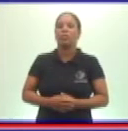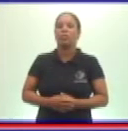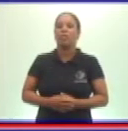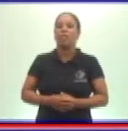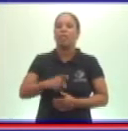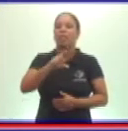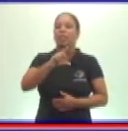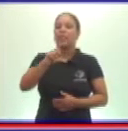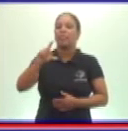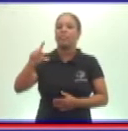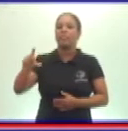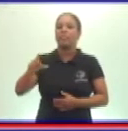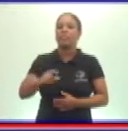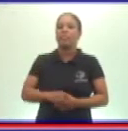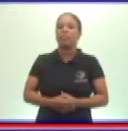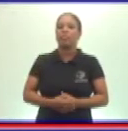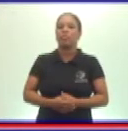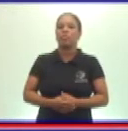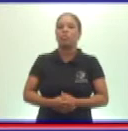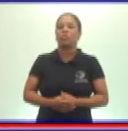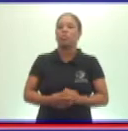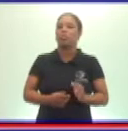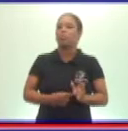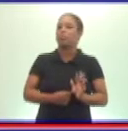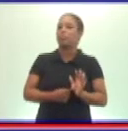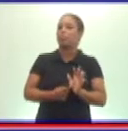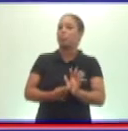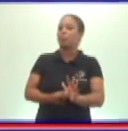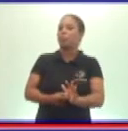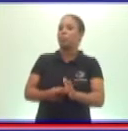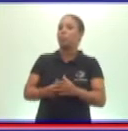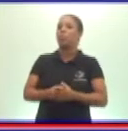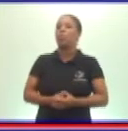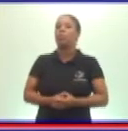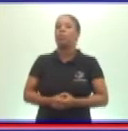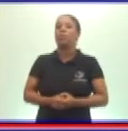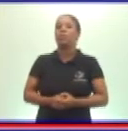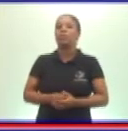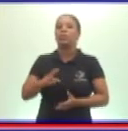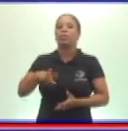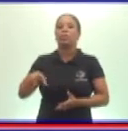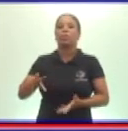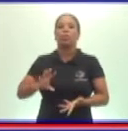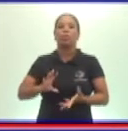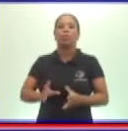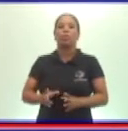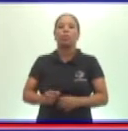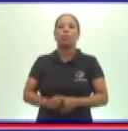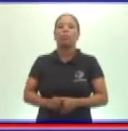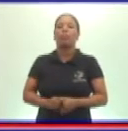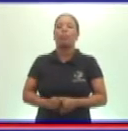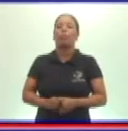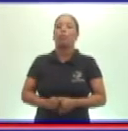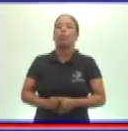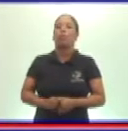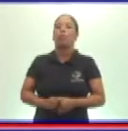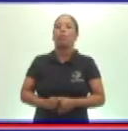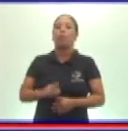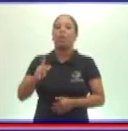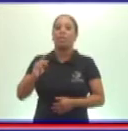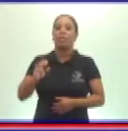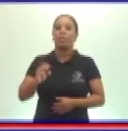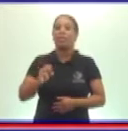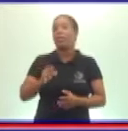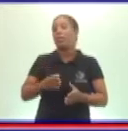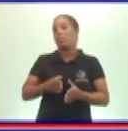definición es una proposición que trata de exponer de manera unívoca y con